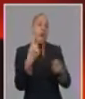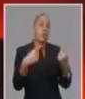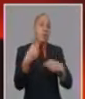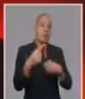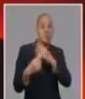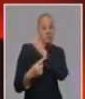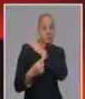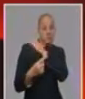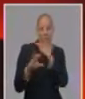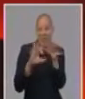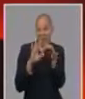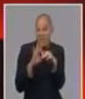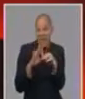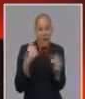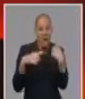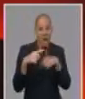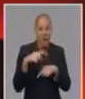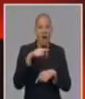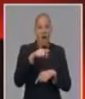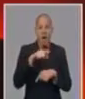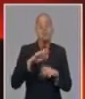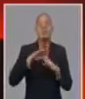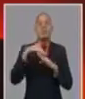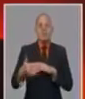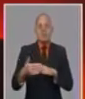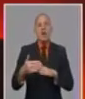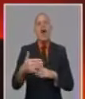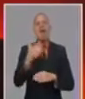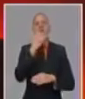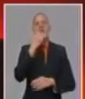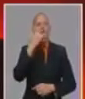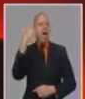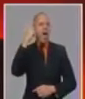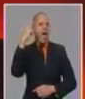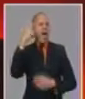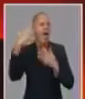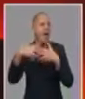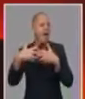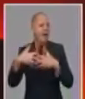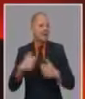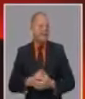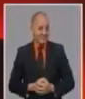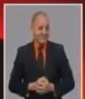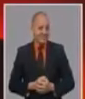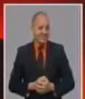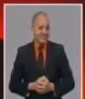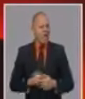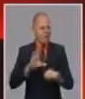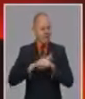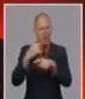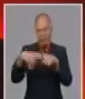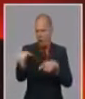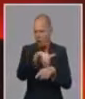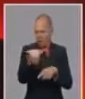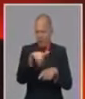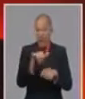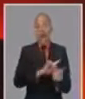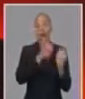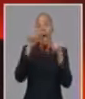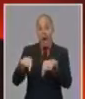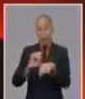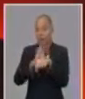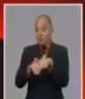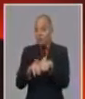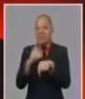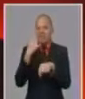alguna alteración de tipo cognitivo. Esto se ha visto para otras enfermedades, pero se repite también para el caso de la